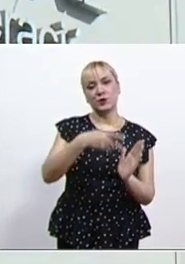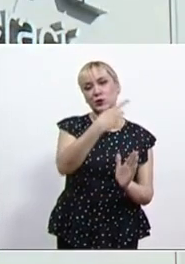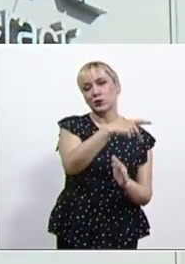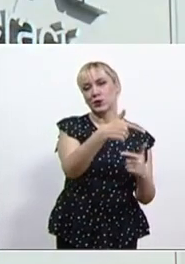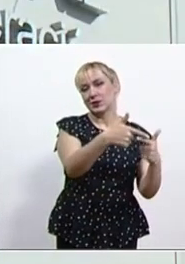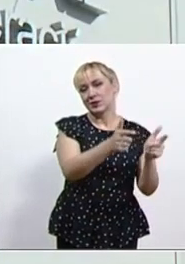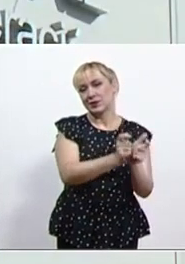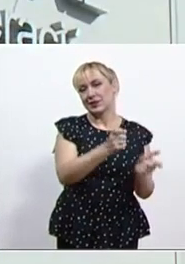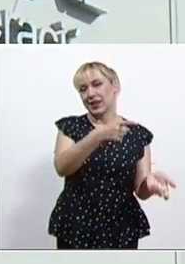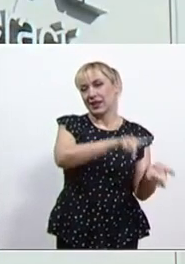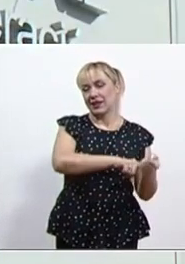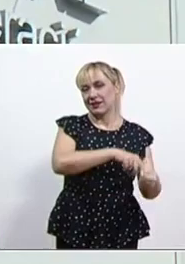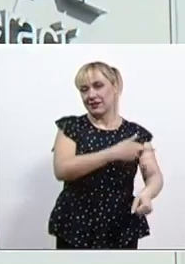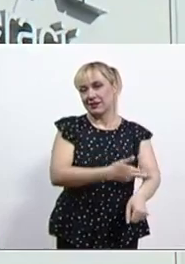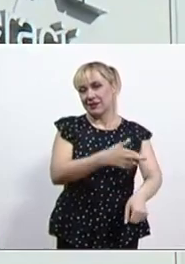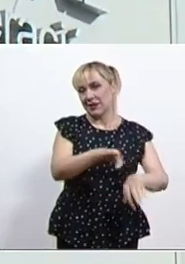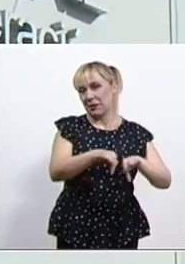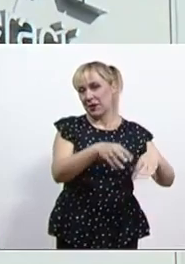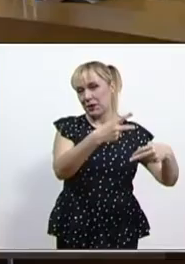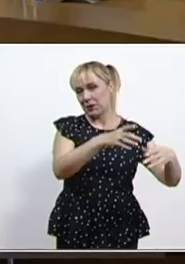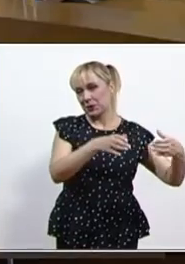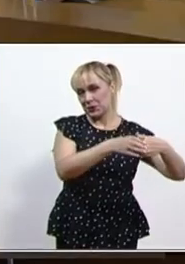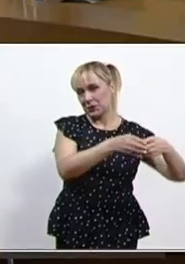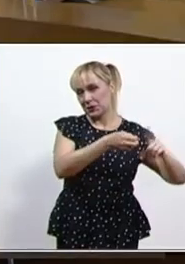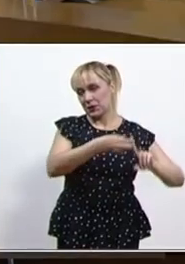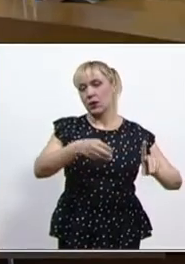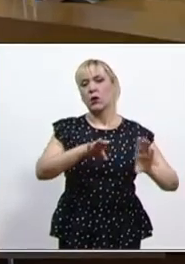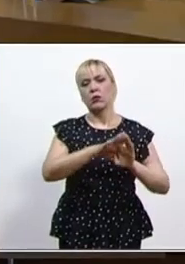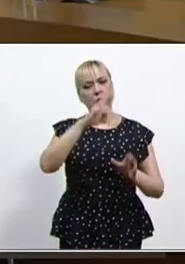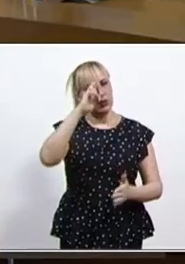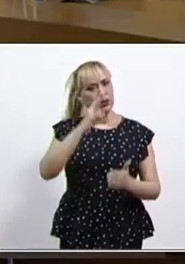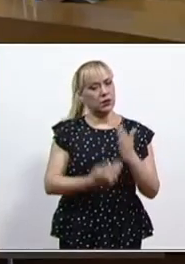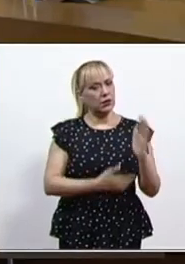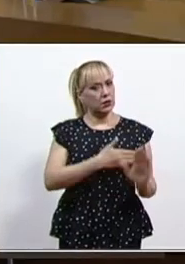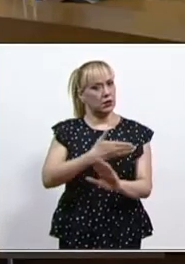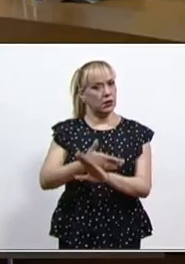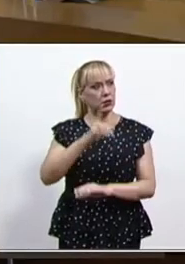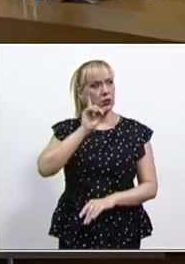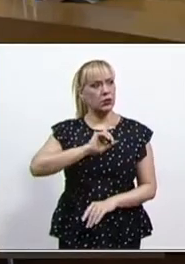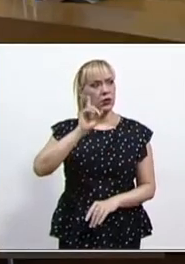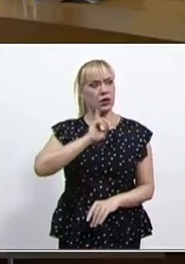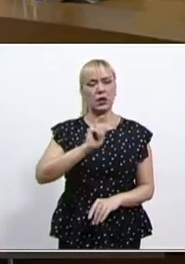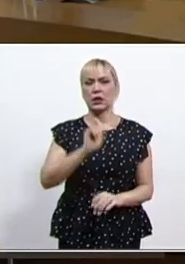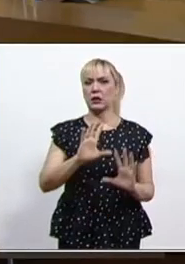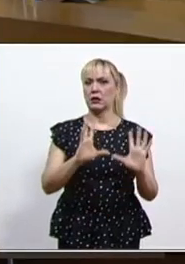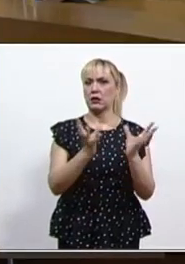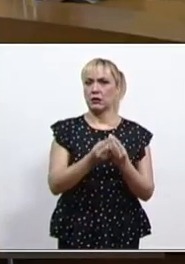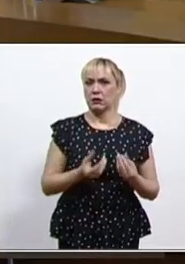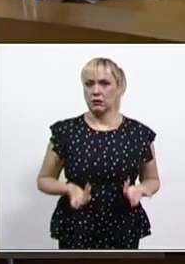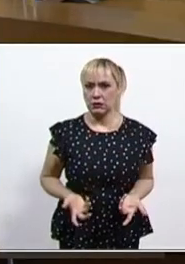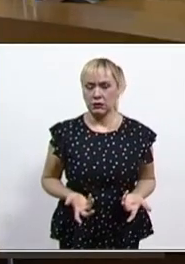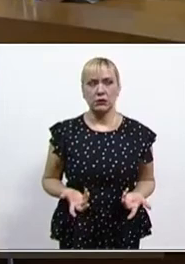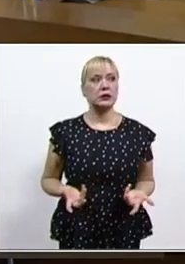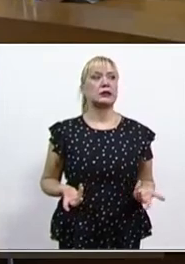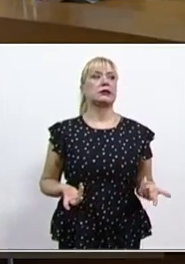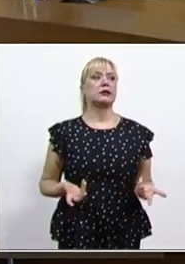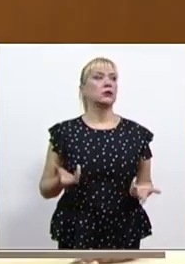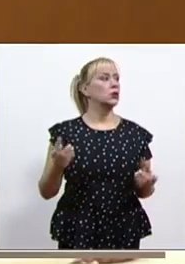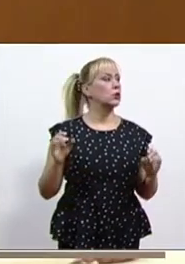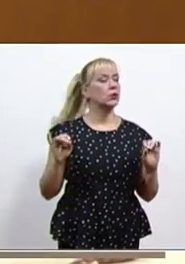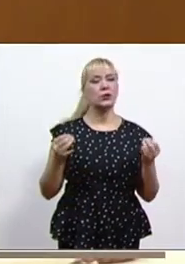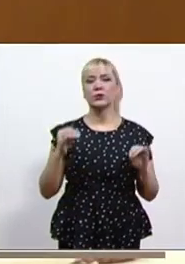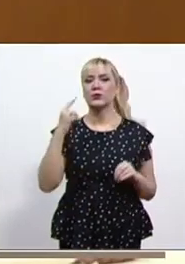justicia relacionado con presuntas conductas de violencia política de género en perjuicio de una de sus militantes, debido a que no se realizó